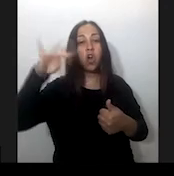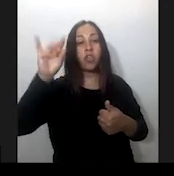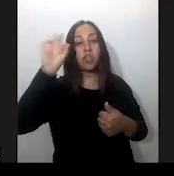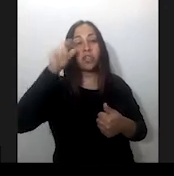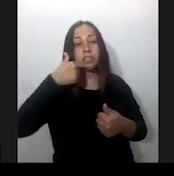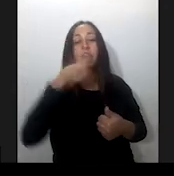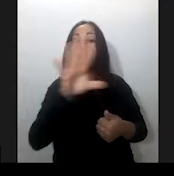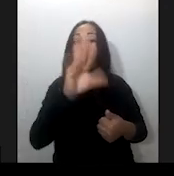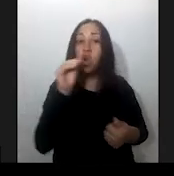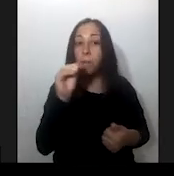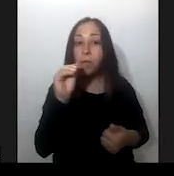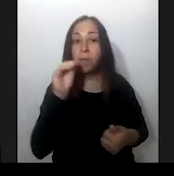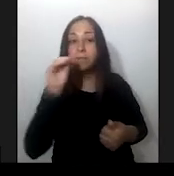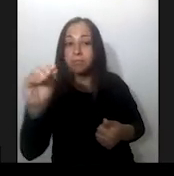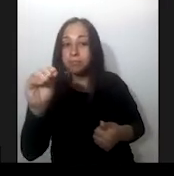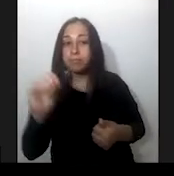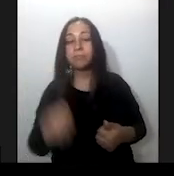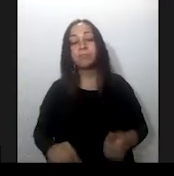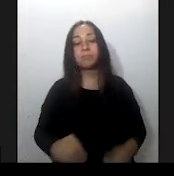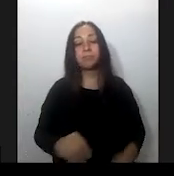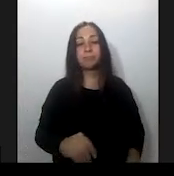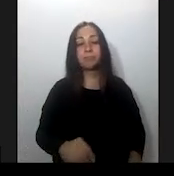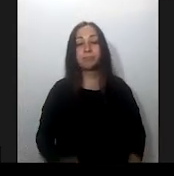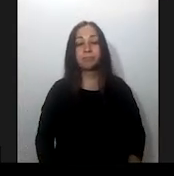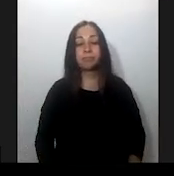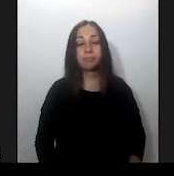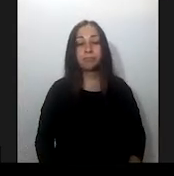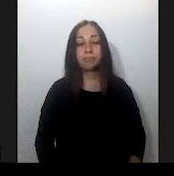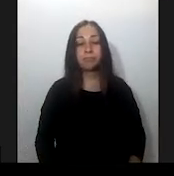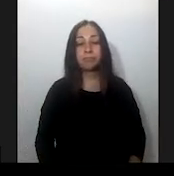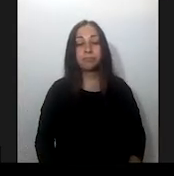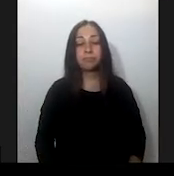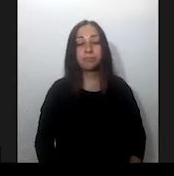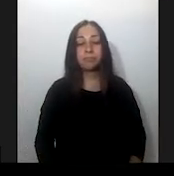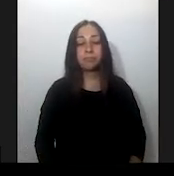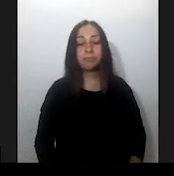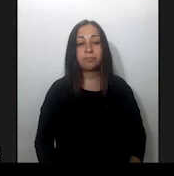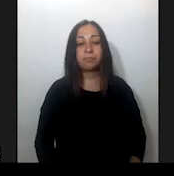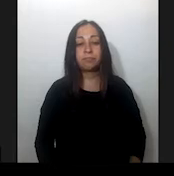copio. Lo reemplazo. Bueno, ahí me faltó el espacio.